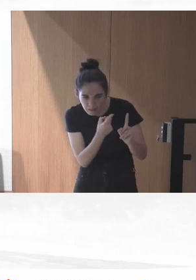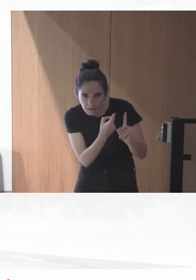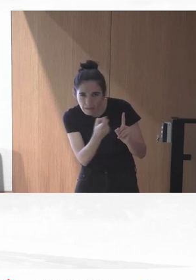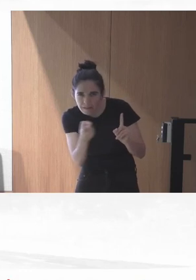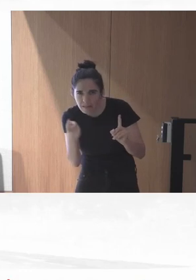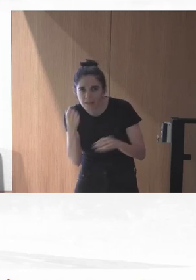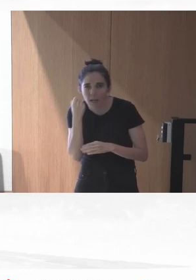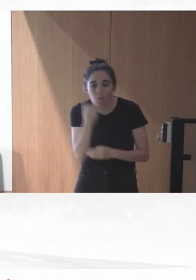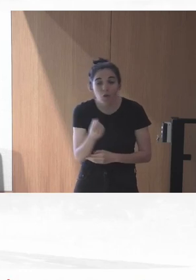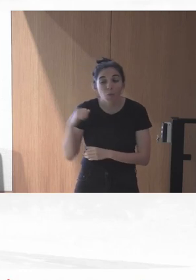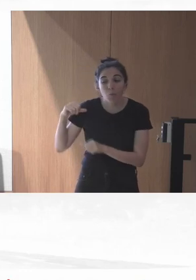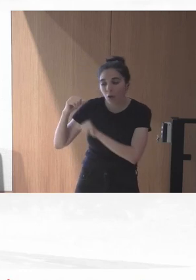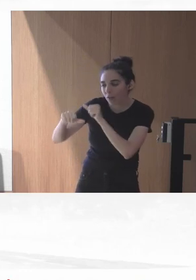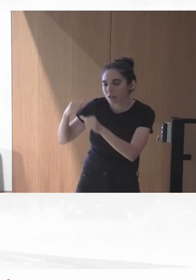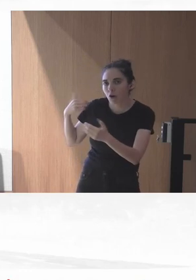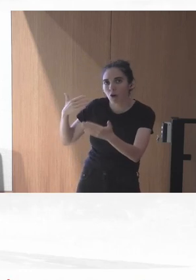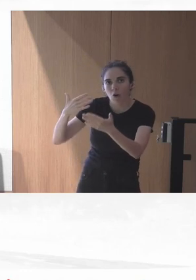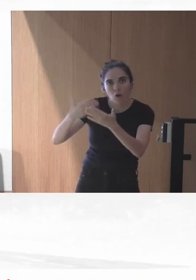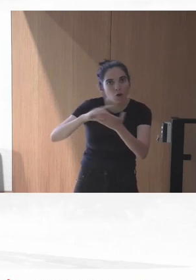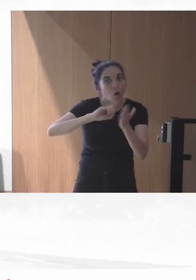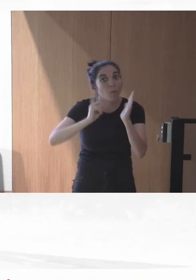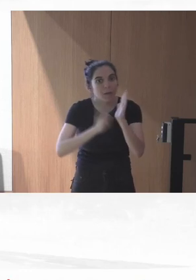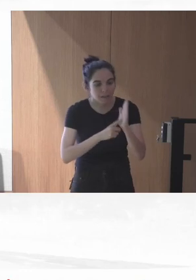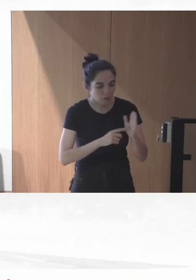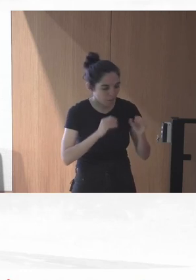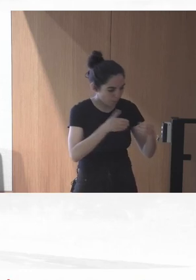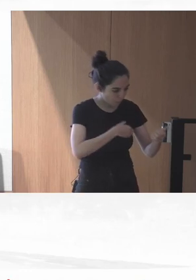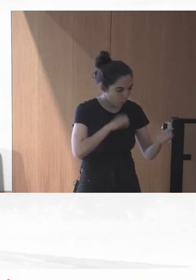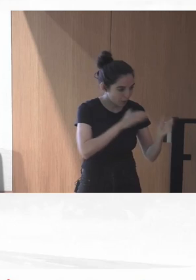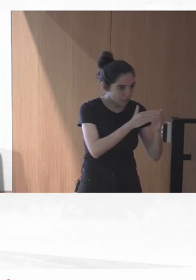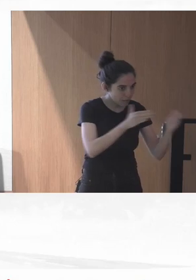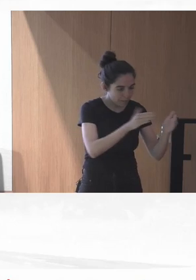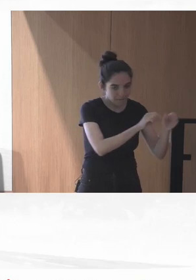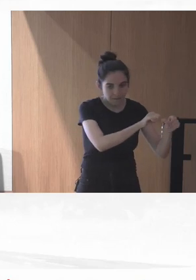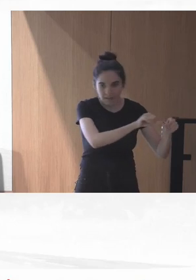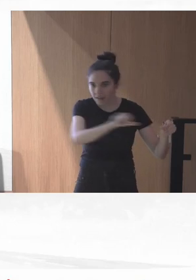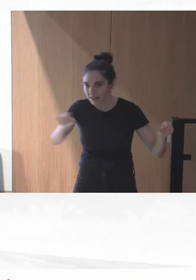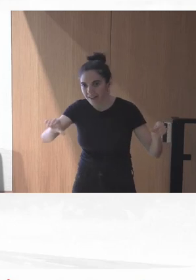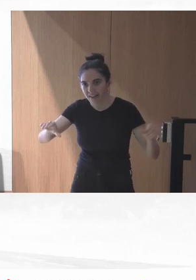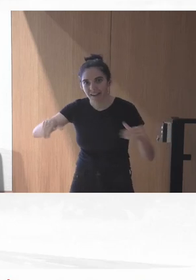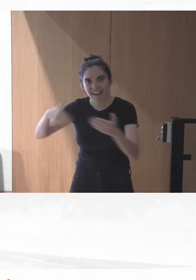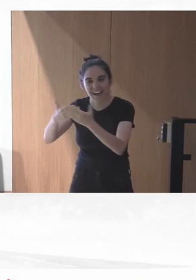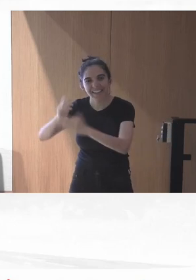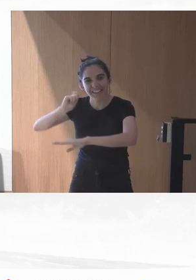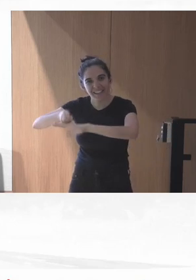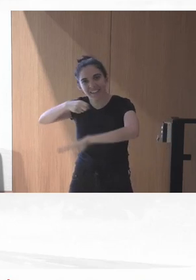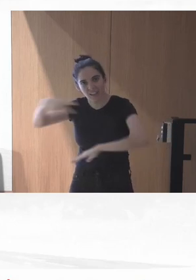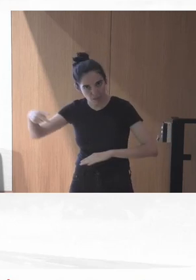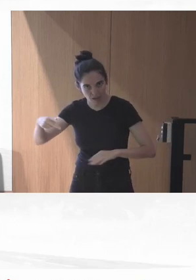todo el procedimiento. Es decir, desde que empieza el procedimiento policial hasta que acaba el procedimiento con una sentencia